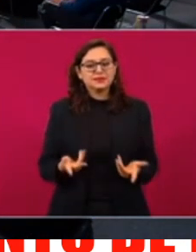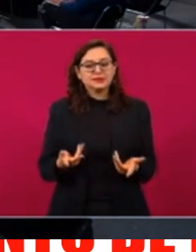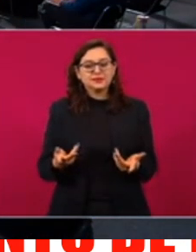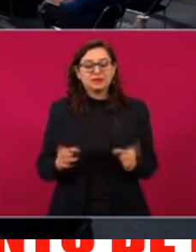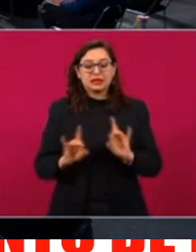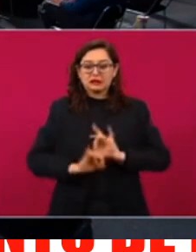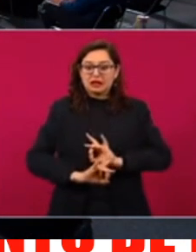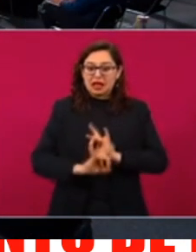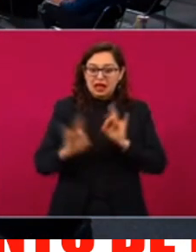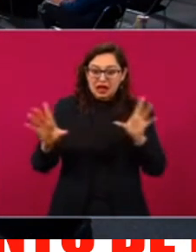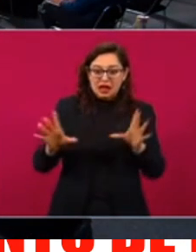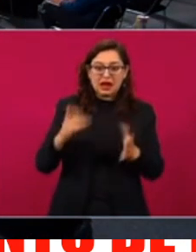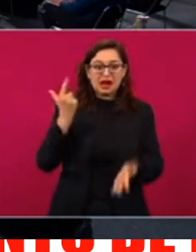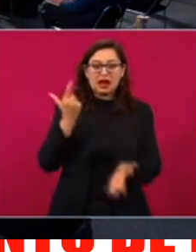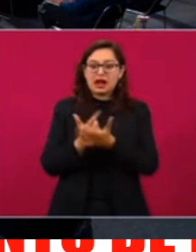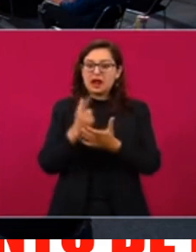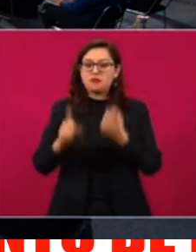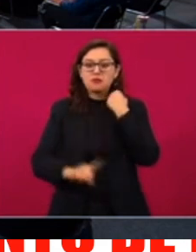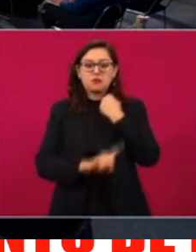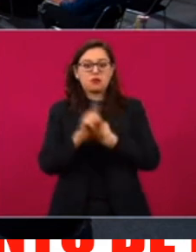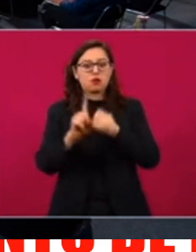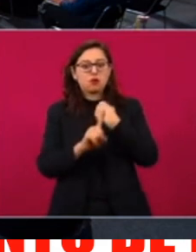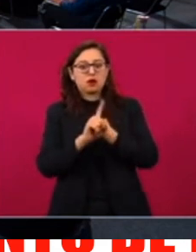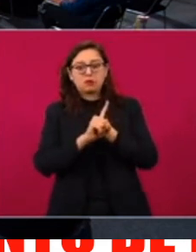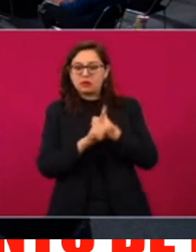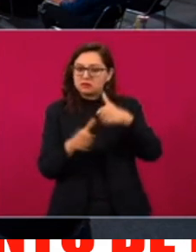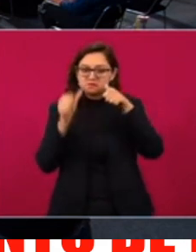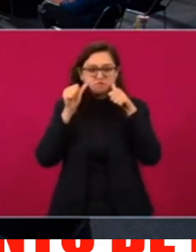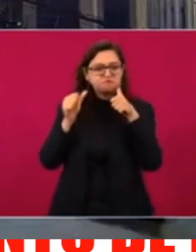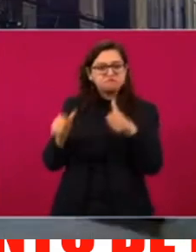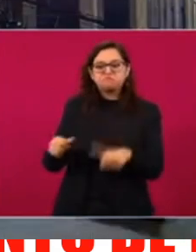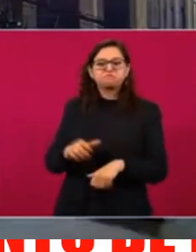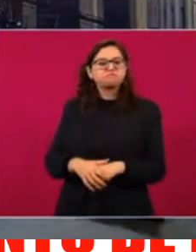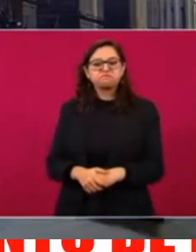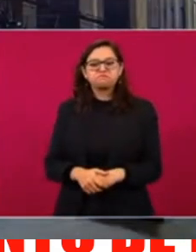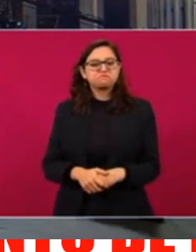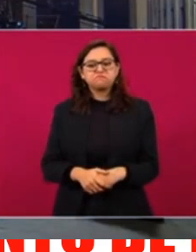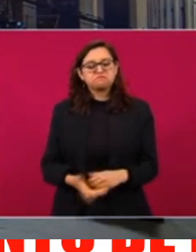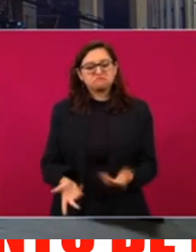hacer el presidente, porque esta revocación de mandato es